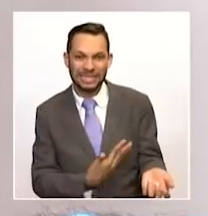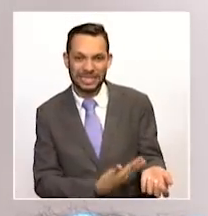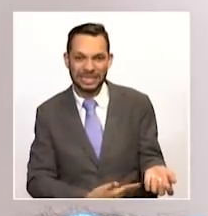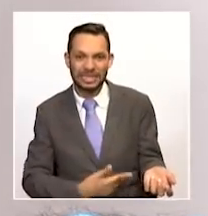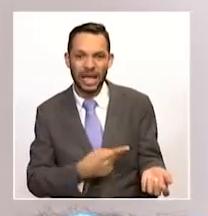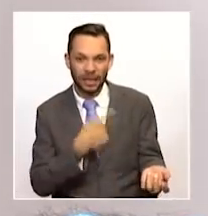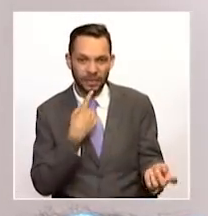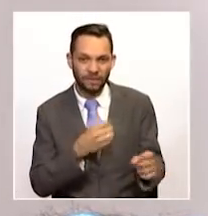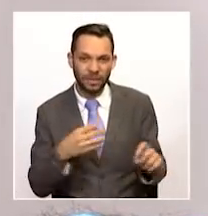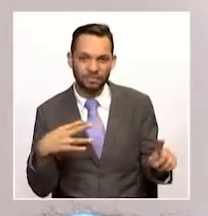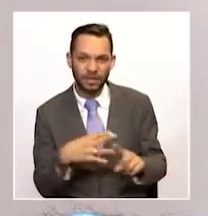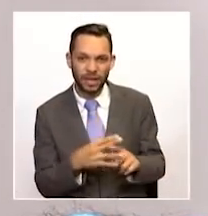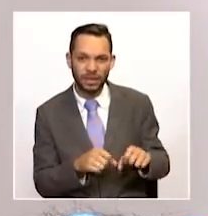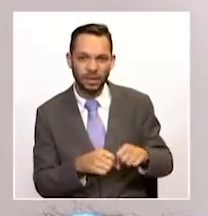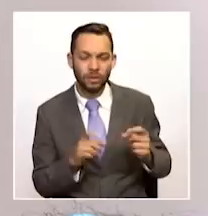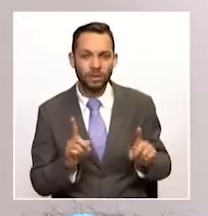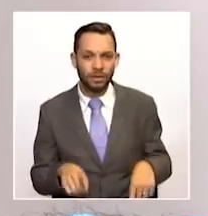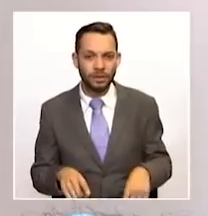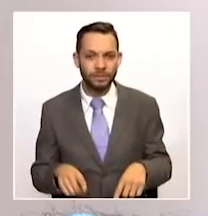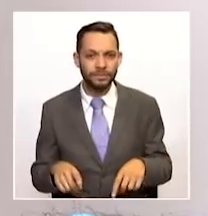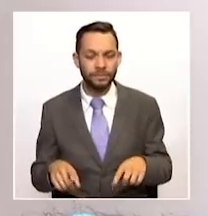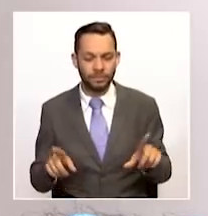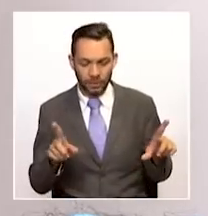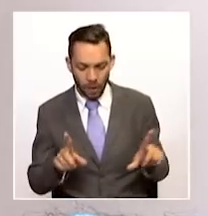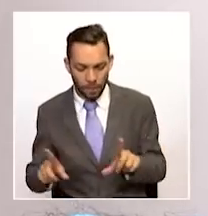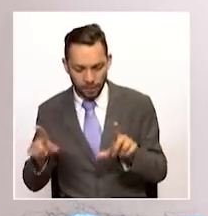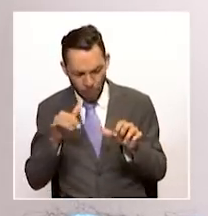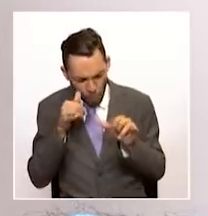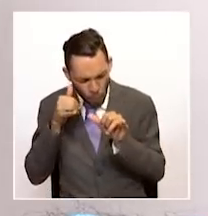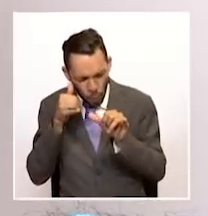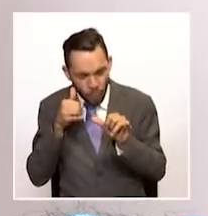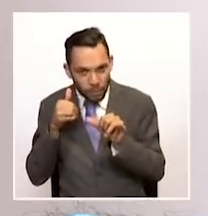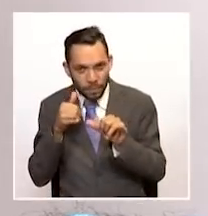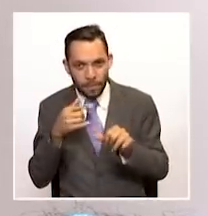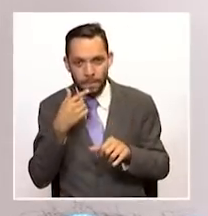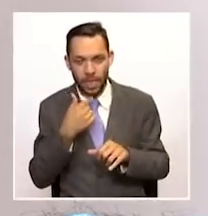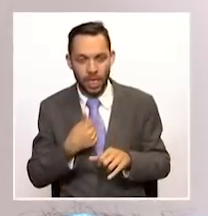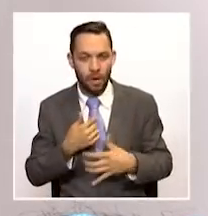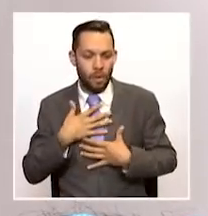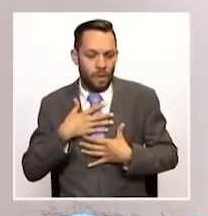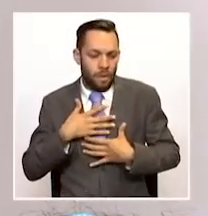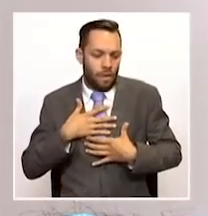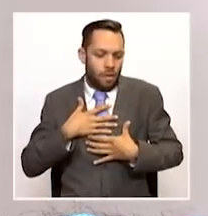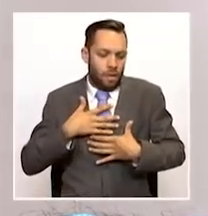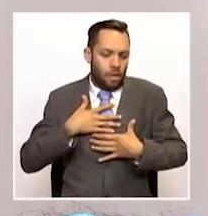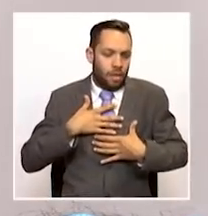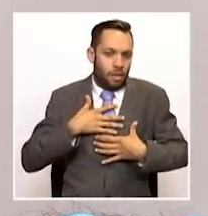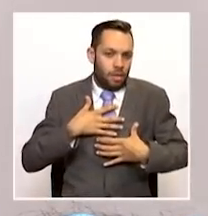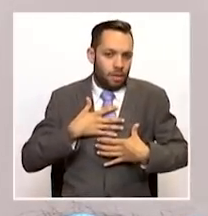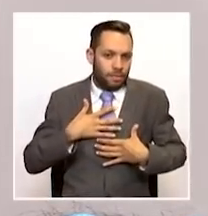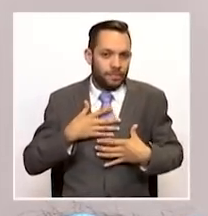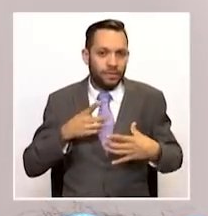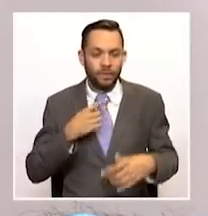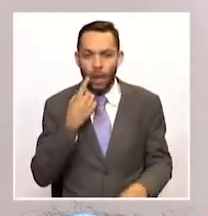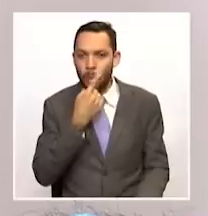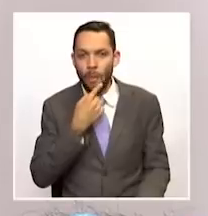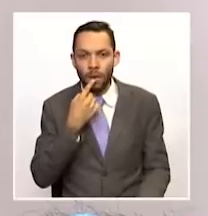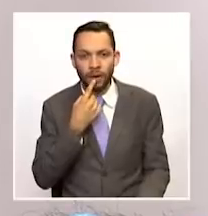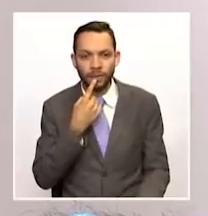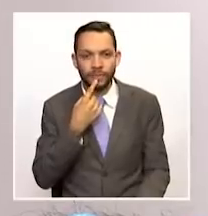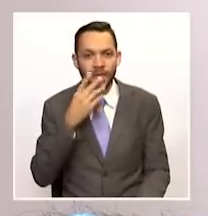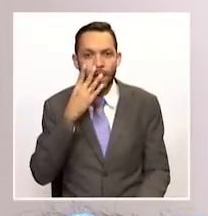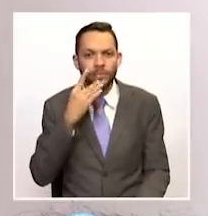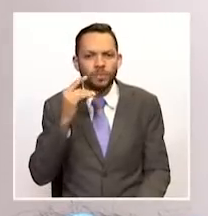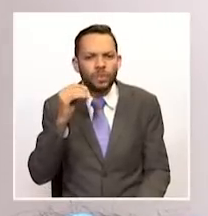después con el resultado de los demás exámenes que tenía lupus la boca se me reseca va mucho los ojos